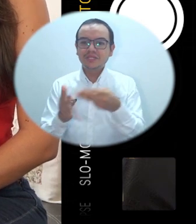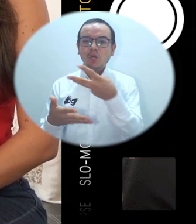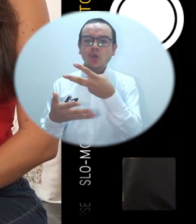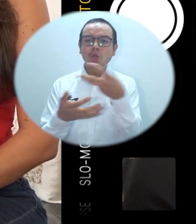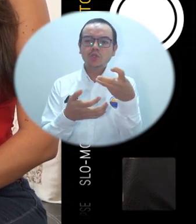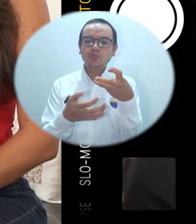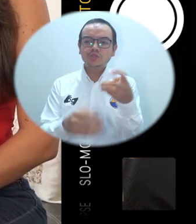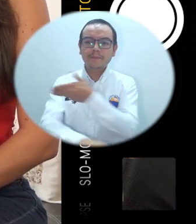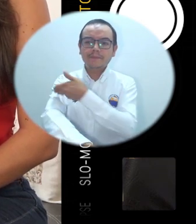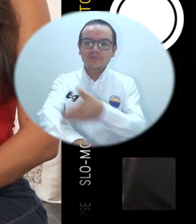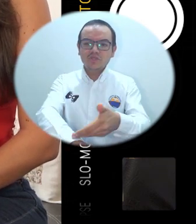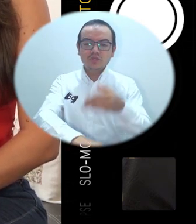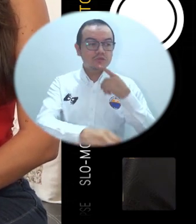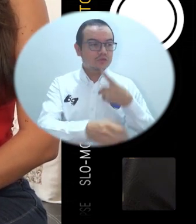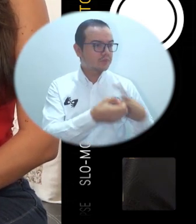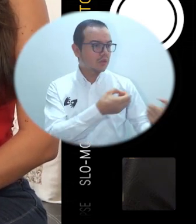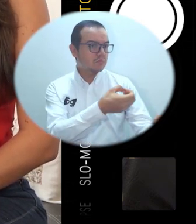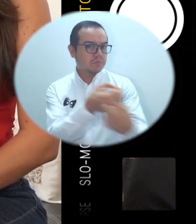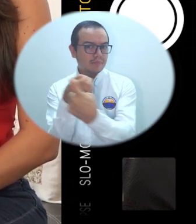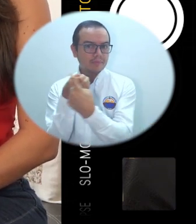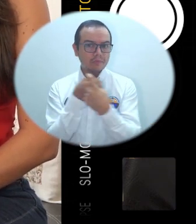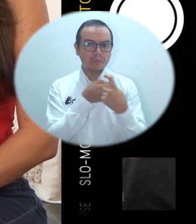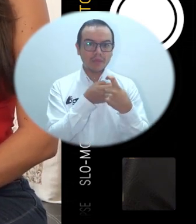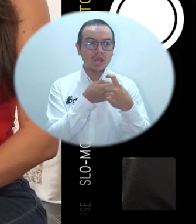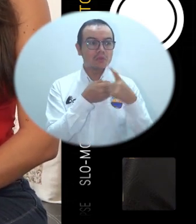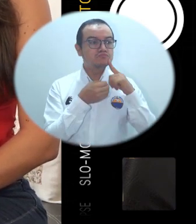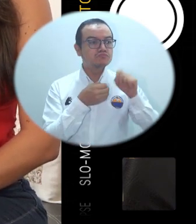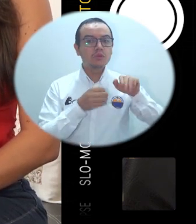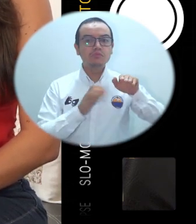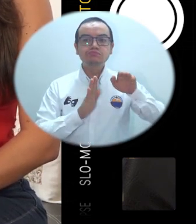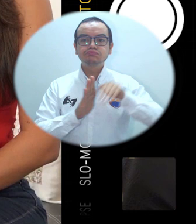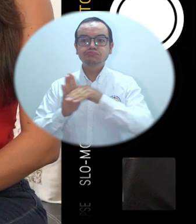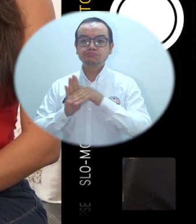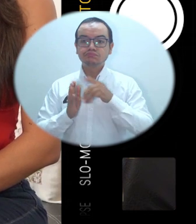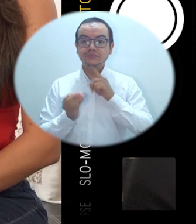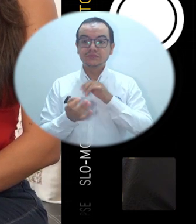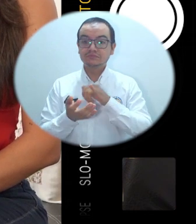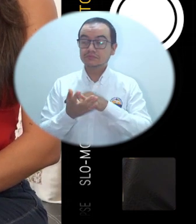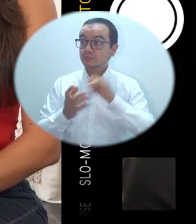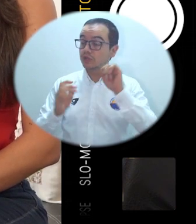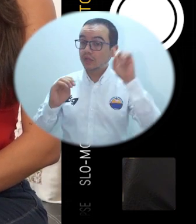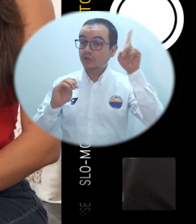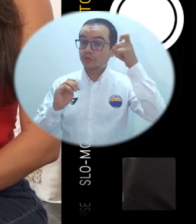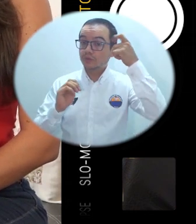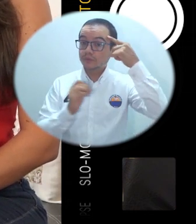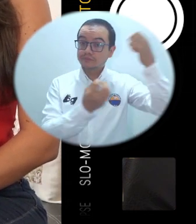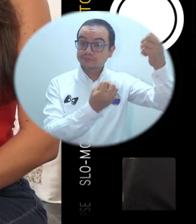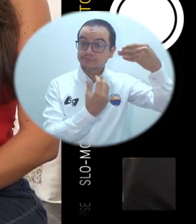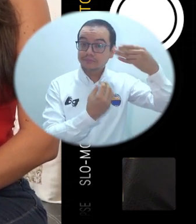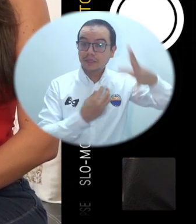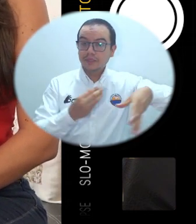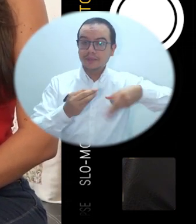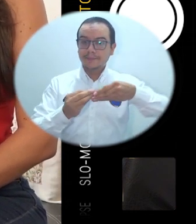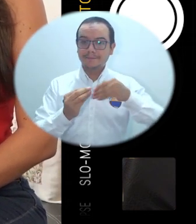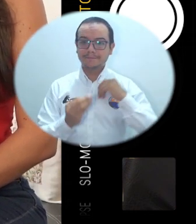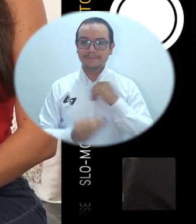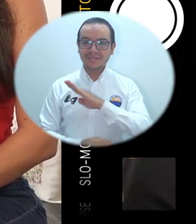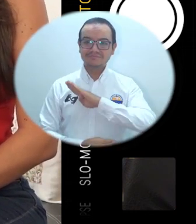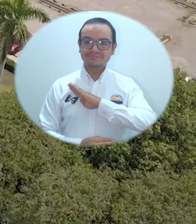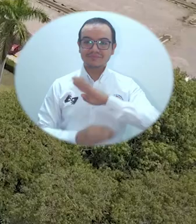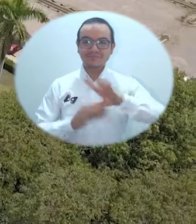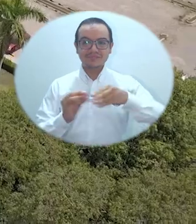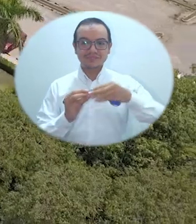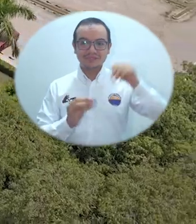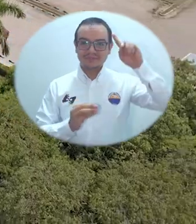de su estudiantado y reiteró la solicitud de nuevos y mayores aportes permanentes del Gobierno Nacional, Departamental y